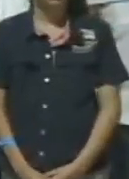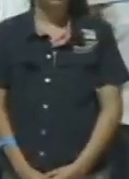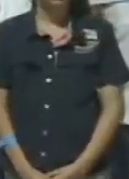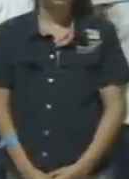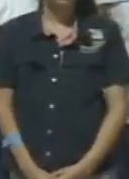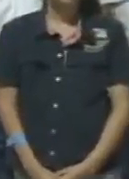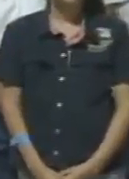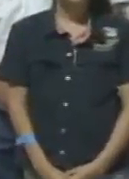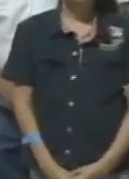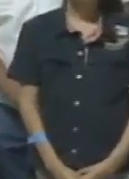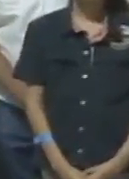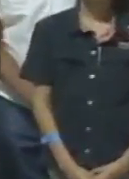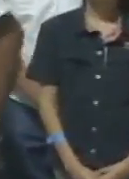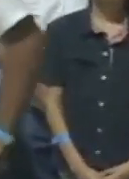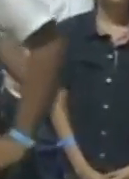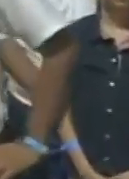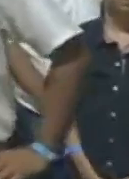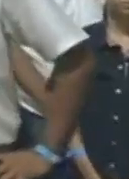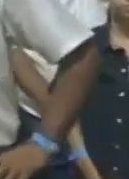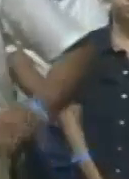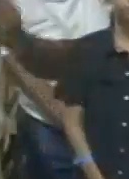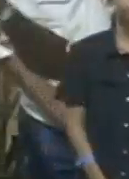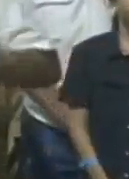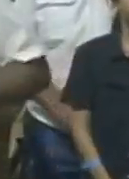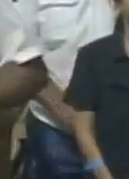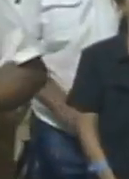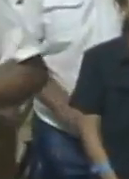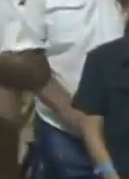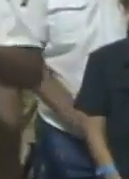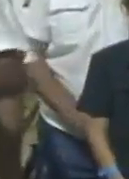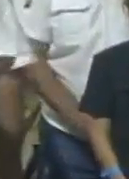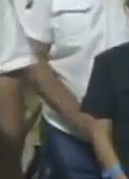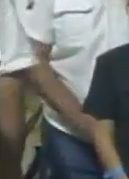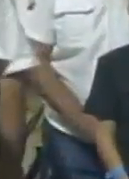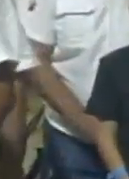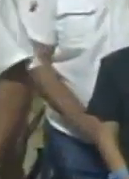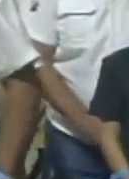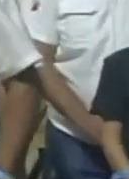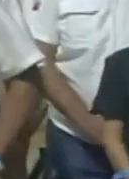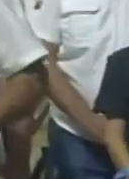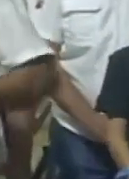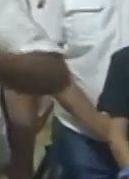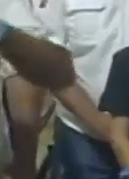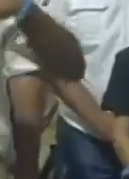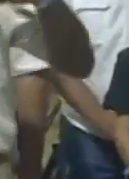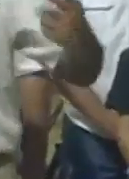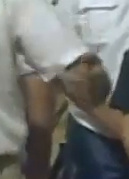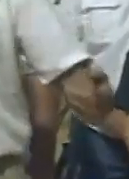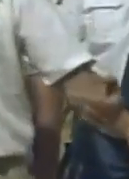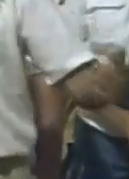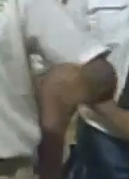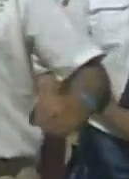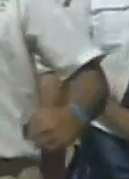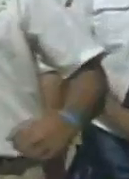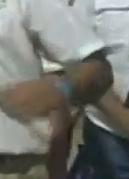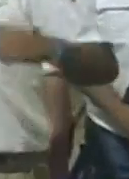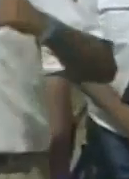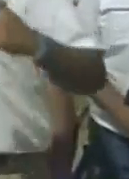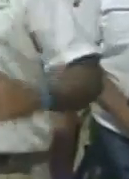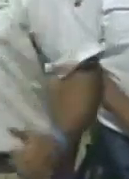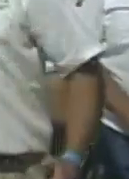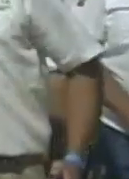salud pública, ya lo estamos mejorando porque estamos produciendo con ese mango, estamos produciendo lo que es la melaza y otros productos también